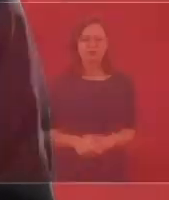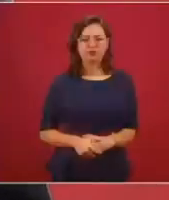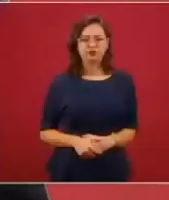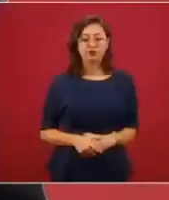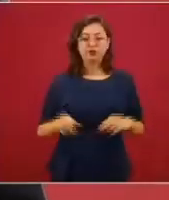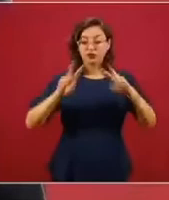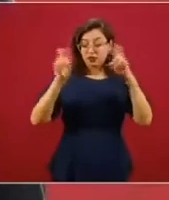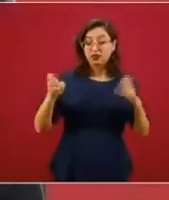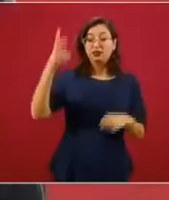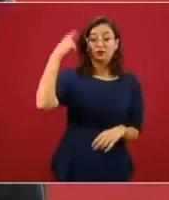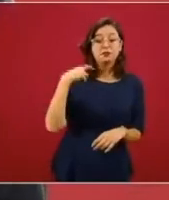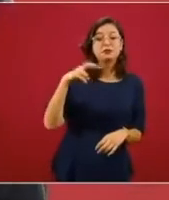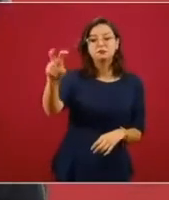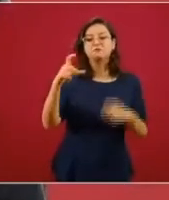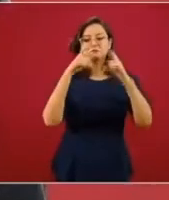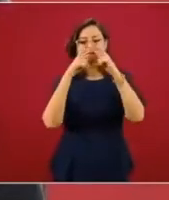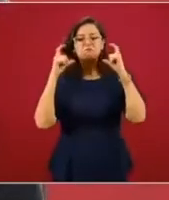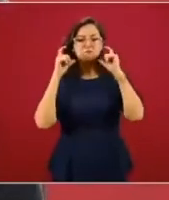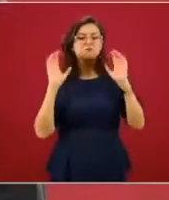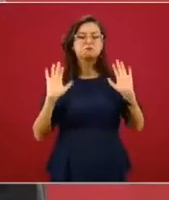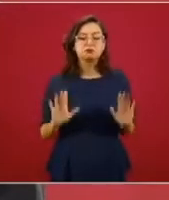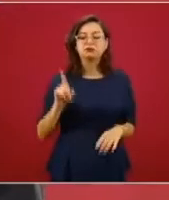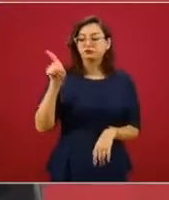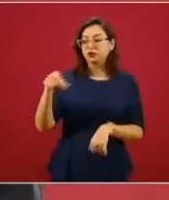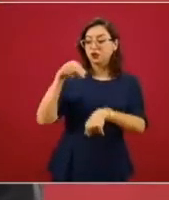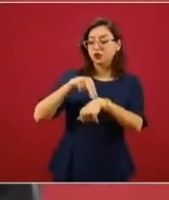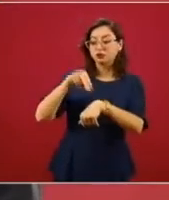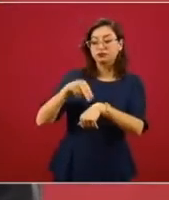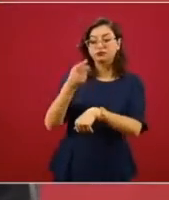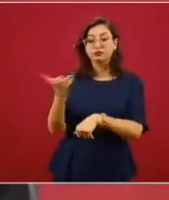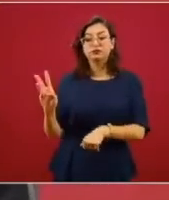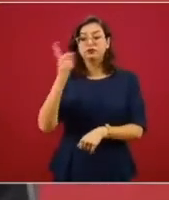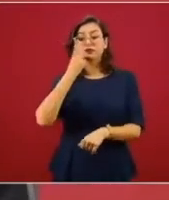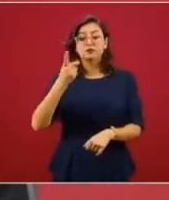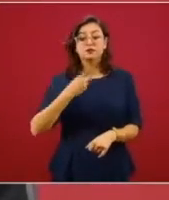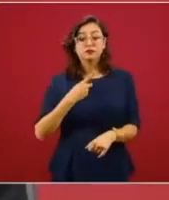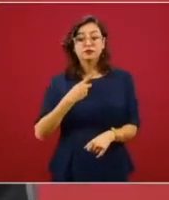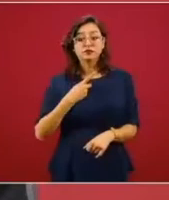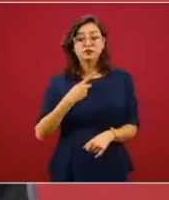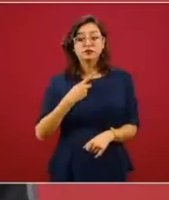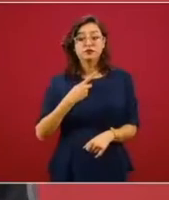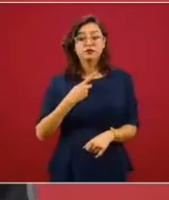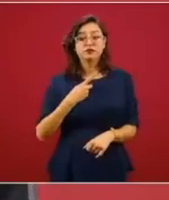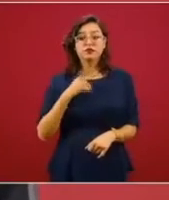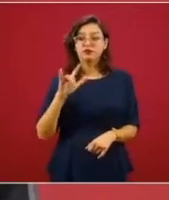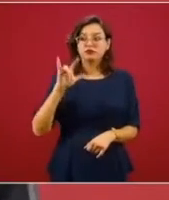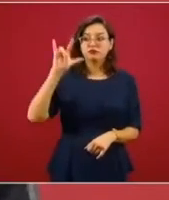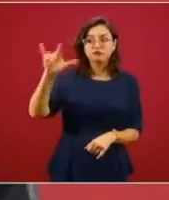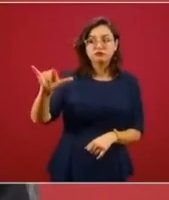los médicos me están recomendando que no use mucho el